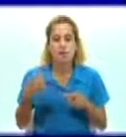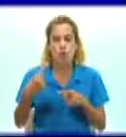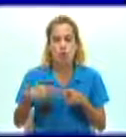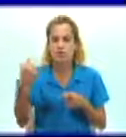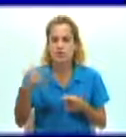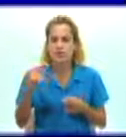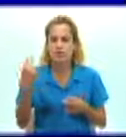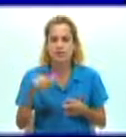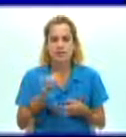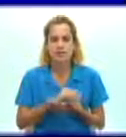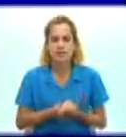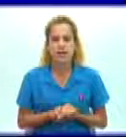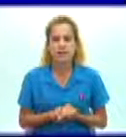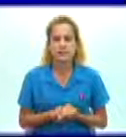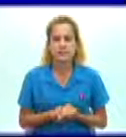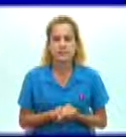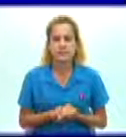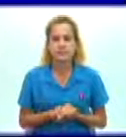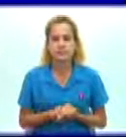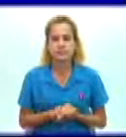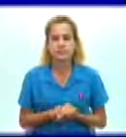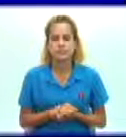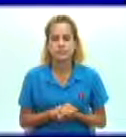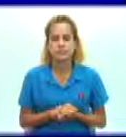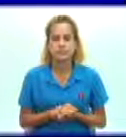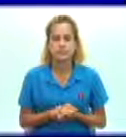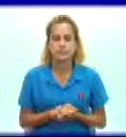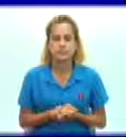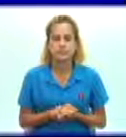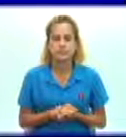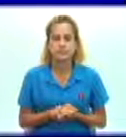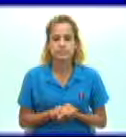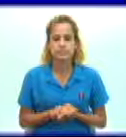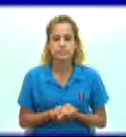que me interesan que resuelvan durante la semana de estudio independiente.